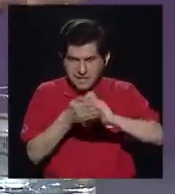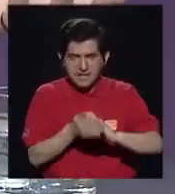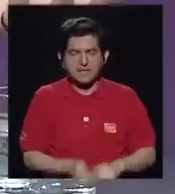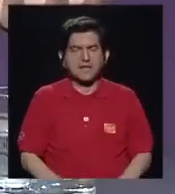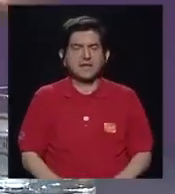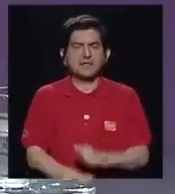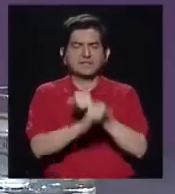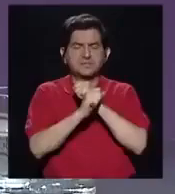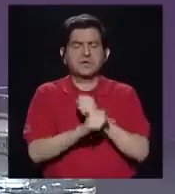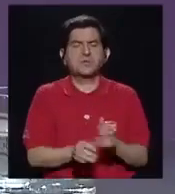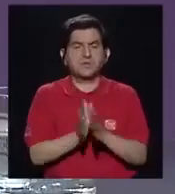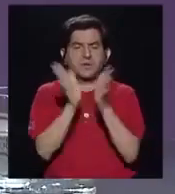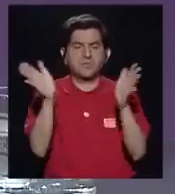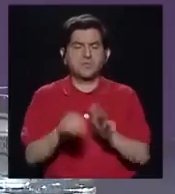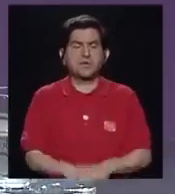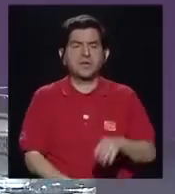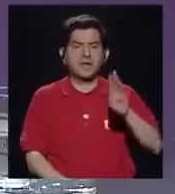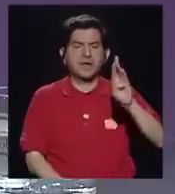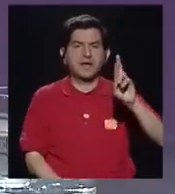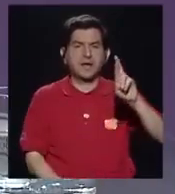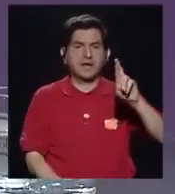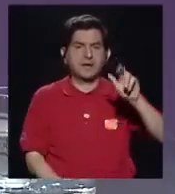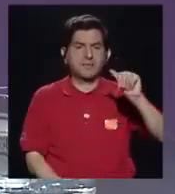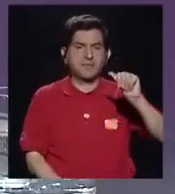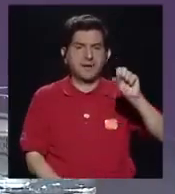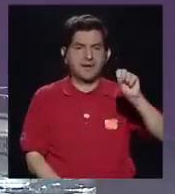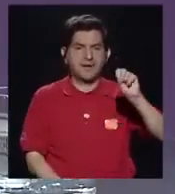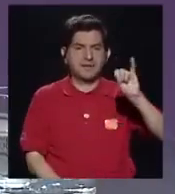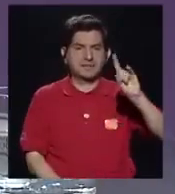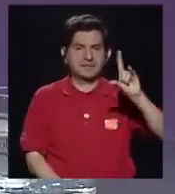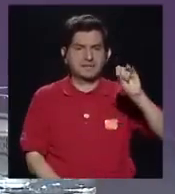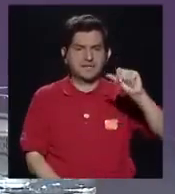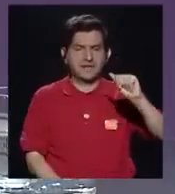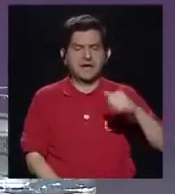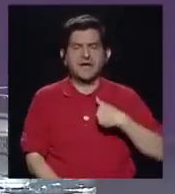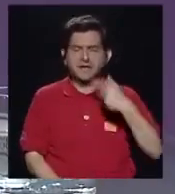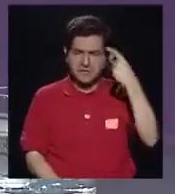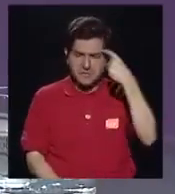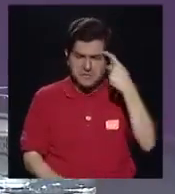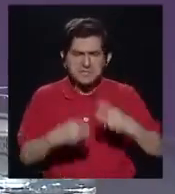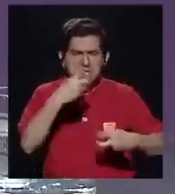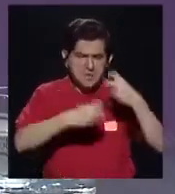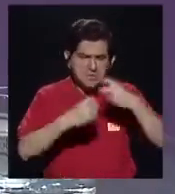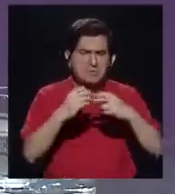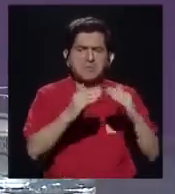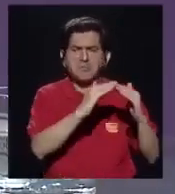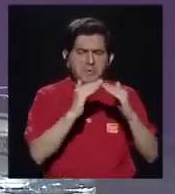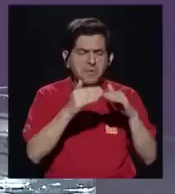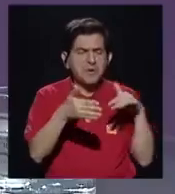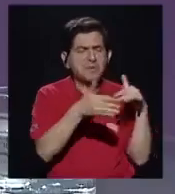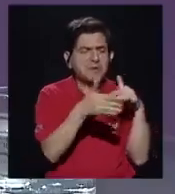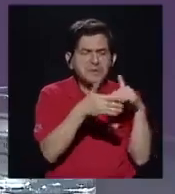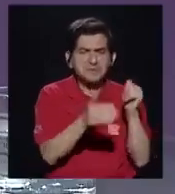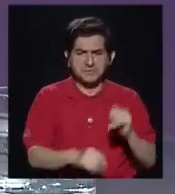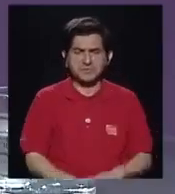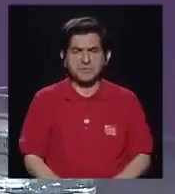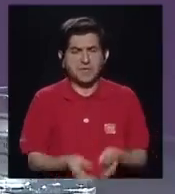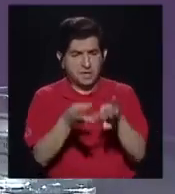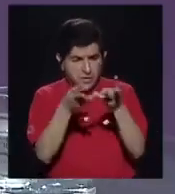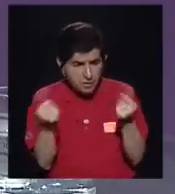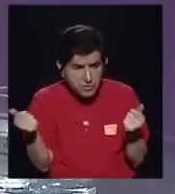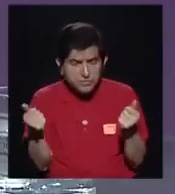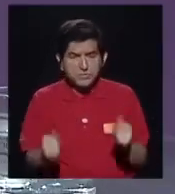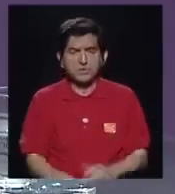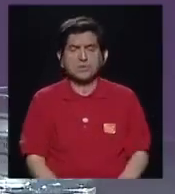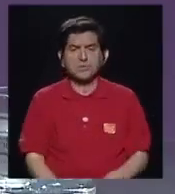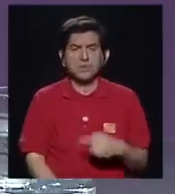de Brasilia Yo pensé que era algo circunstancial que había un problema en la ciudad que teníamos que estudiarlo y resolverlo